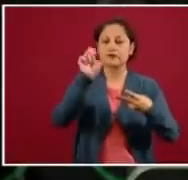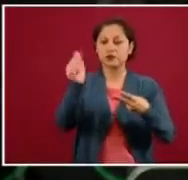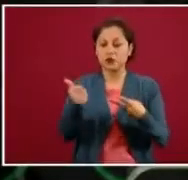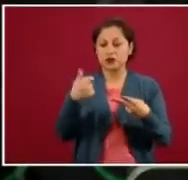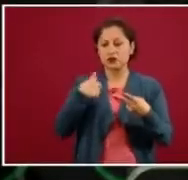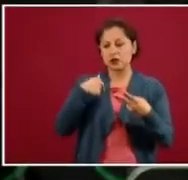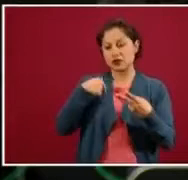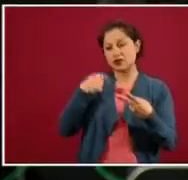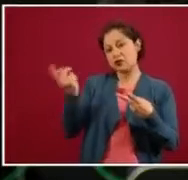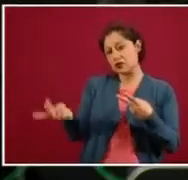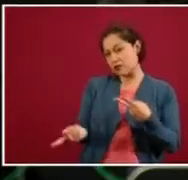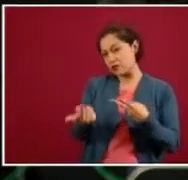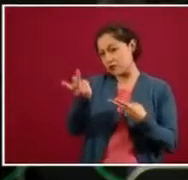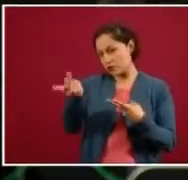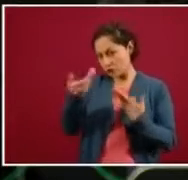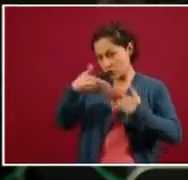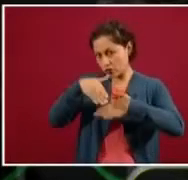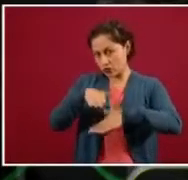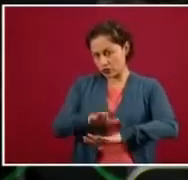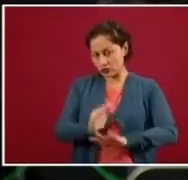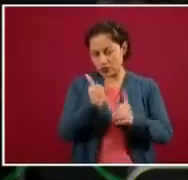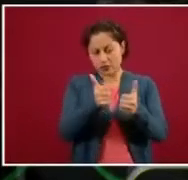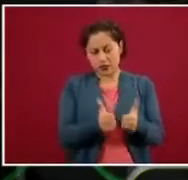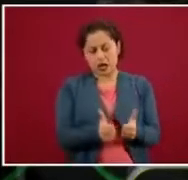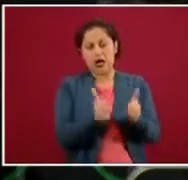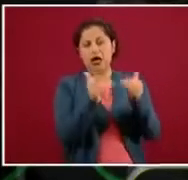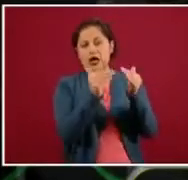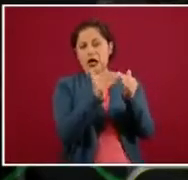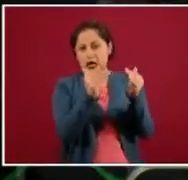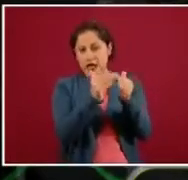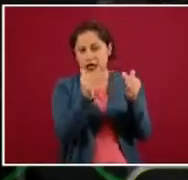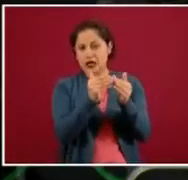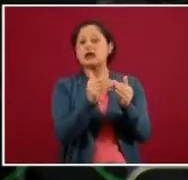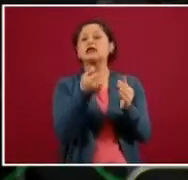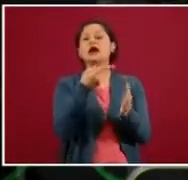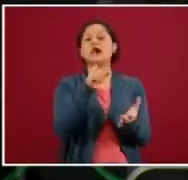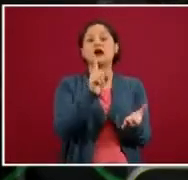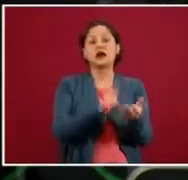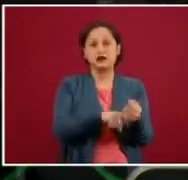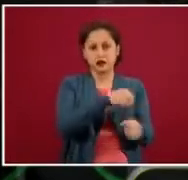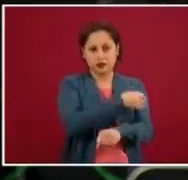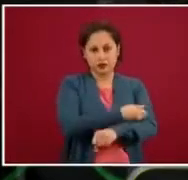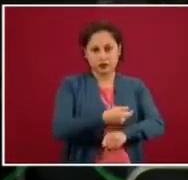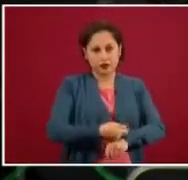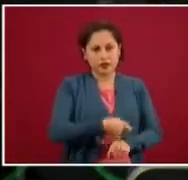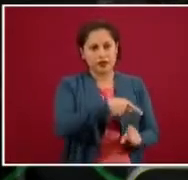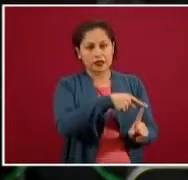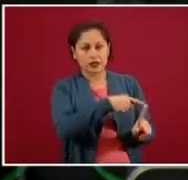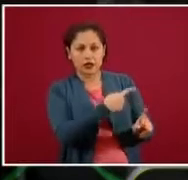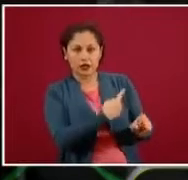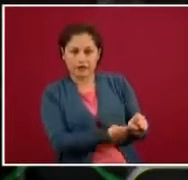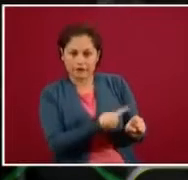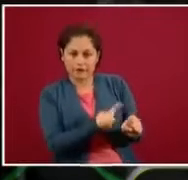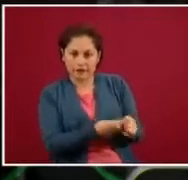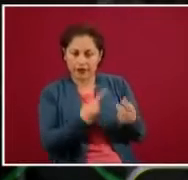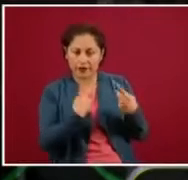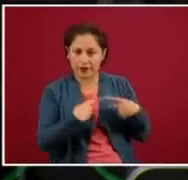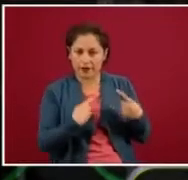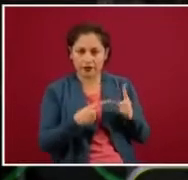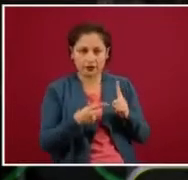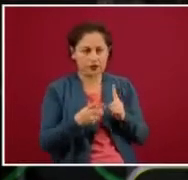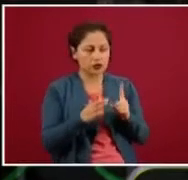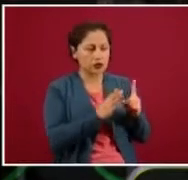los hogares y atender a pacientes, los familiares, atender a eventuales potenciales pacientes, ¿no cabe la